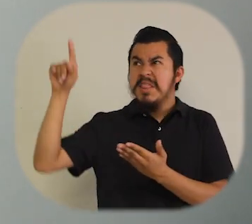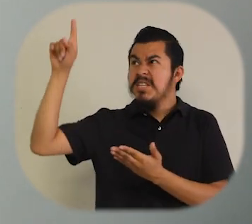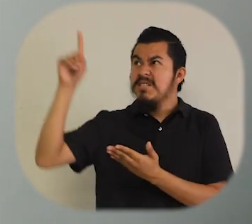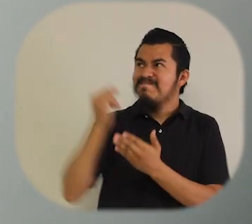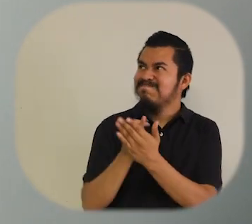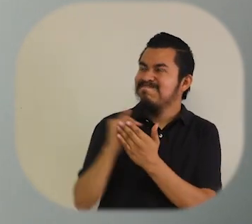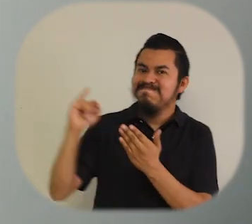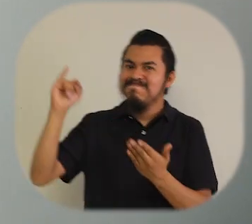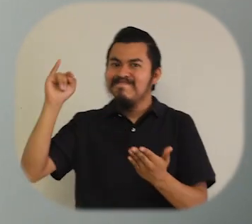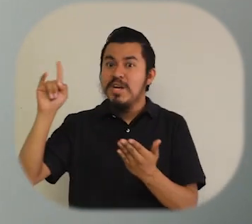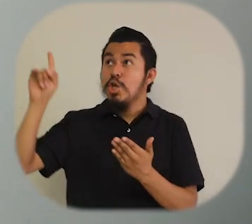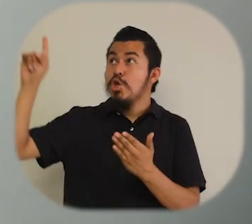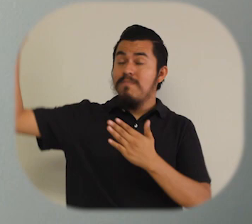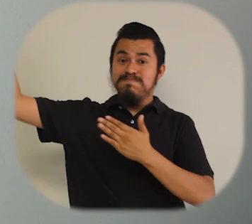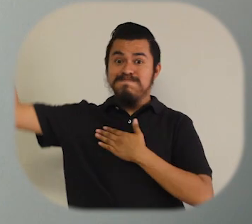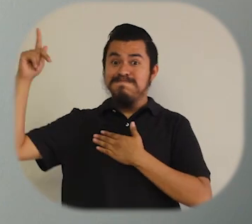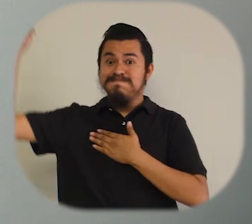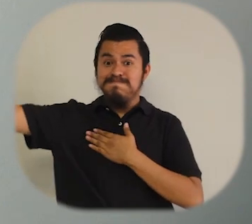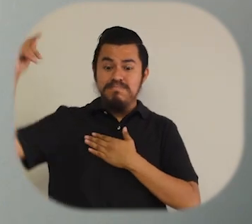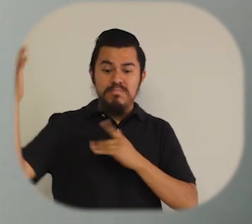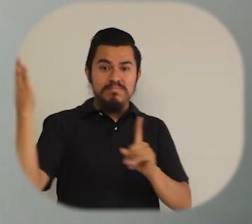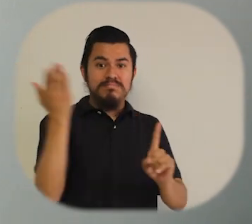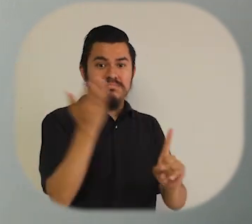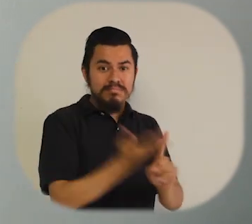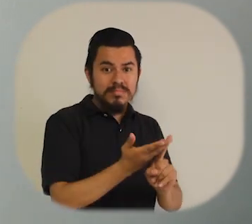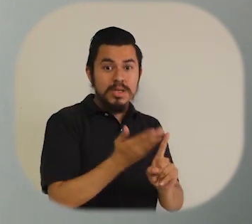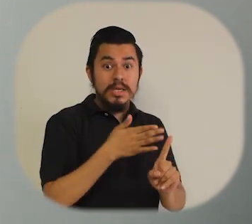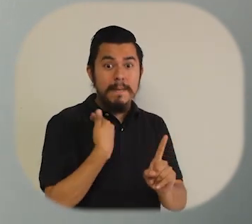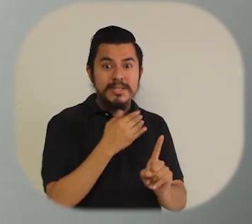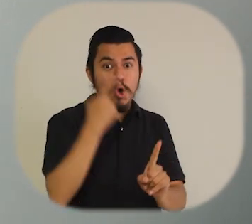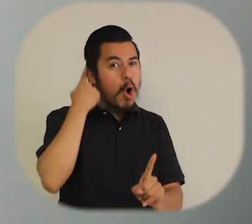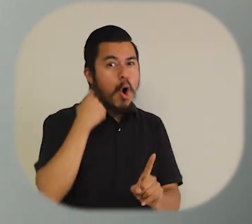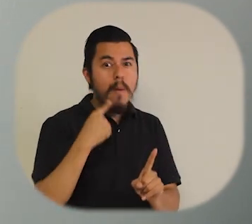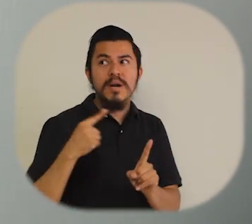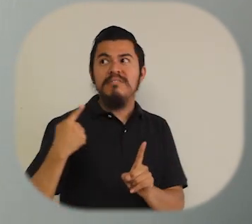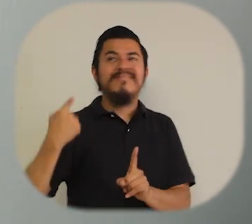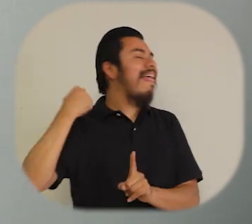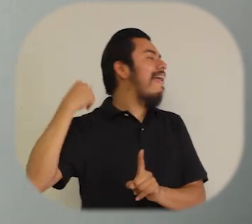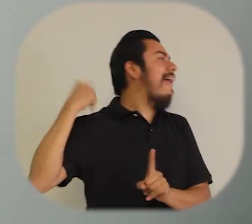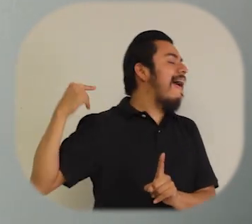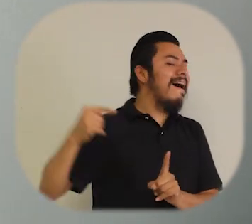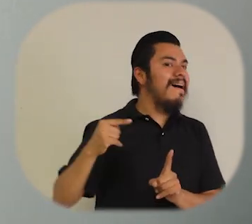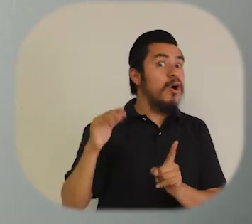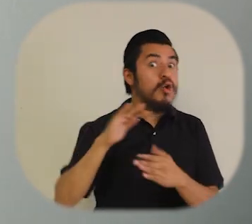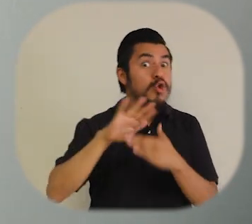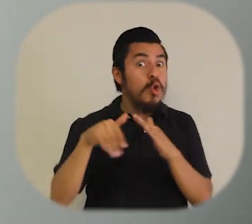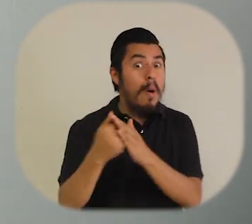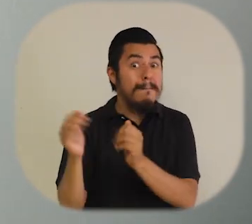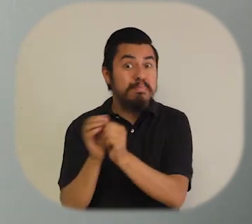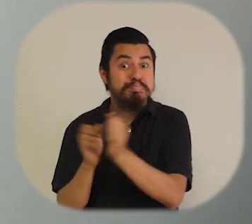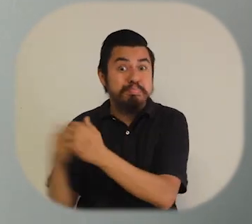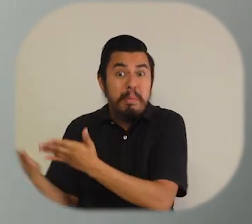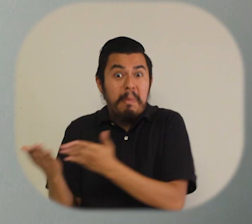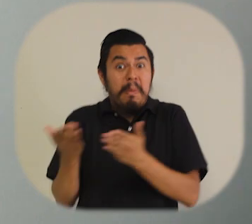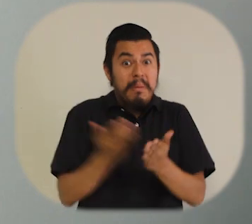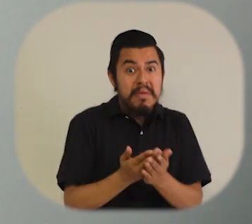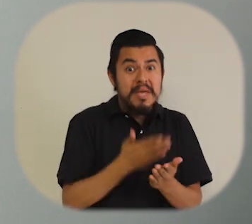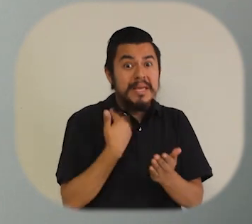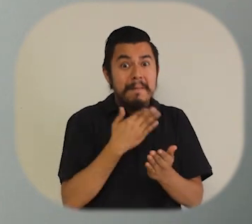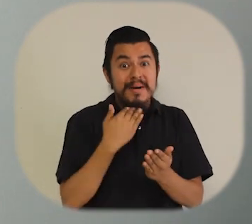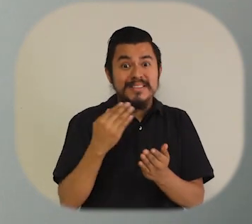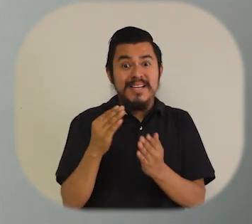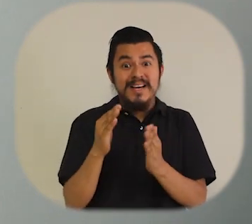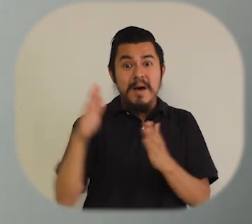Dios es que empezó todo el problema con el ser humano. El hecho de violar esta promesa causa que todo el problema entre a